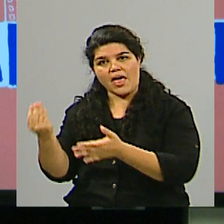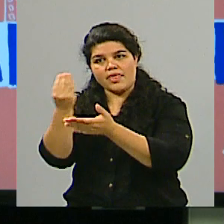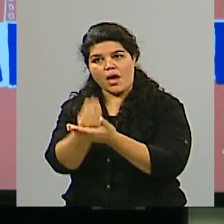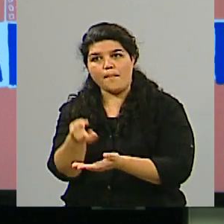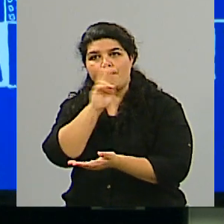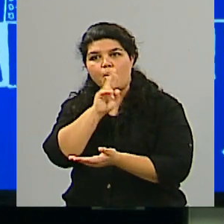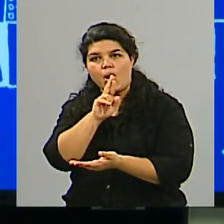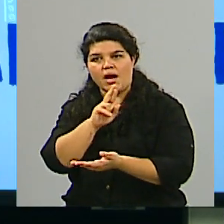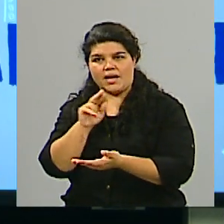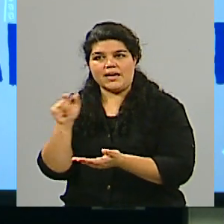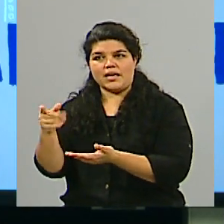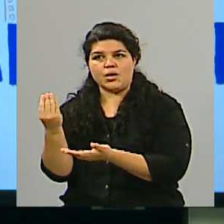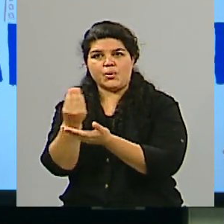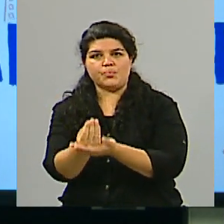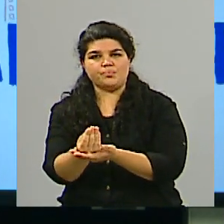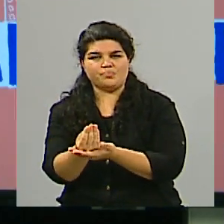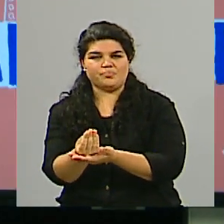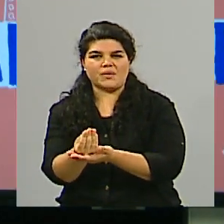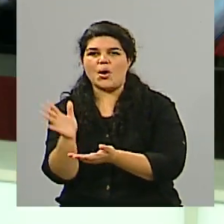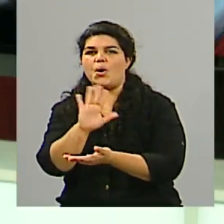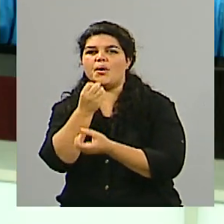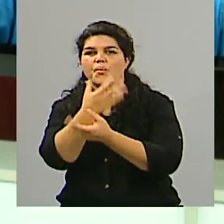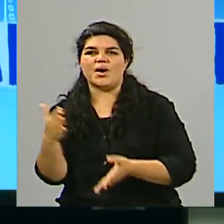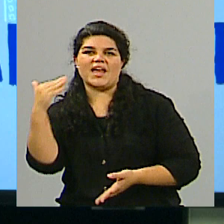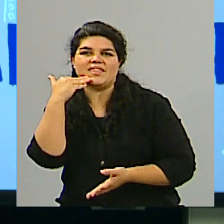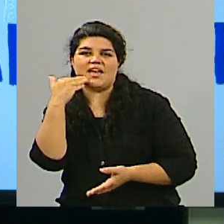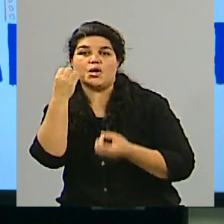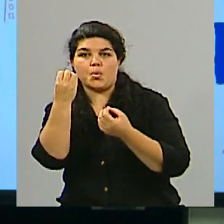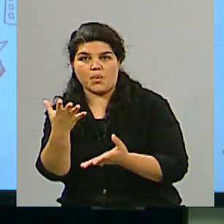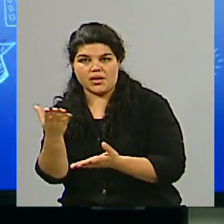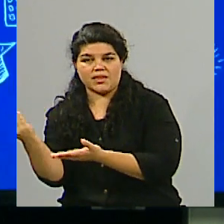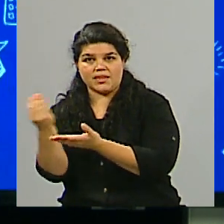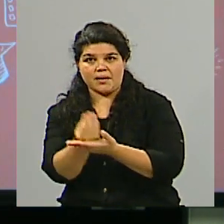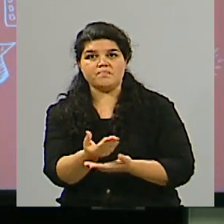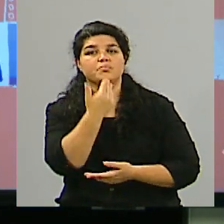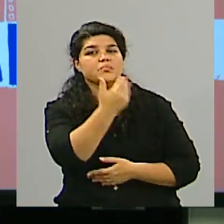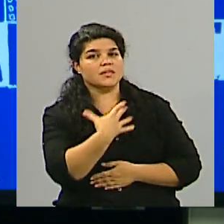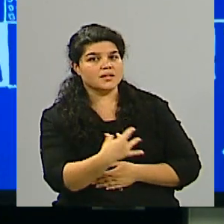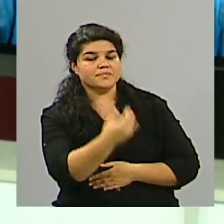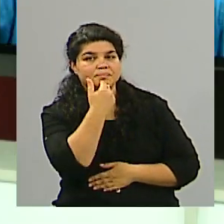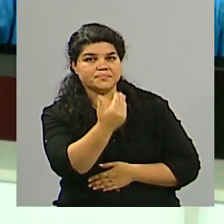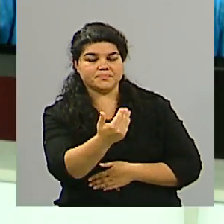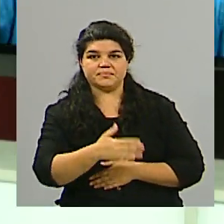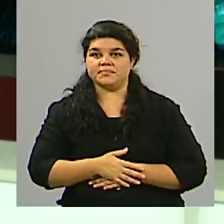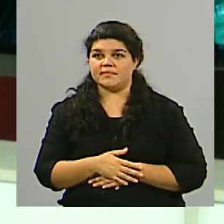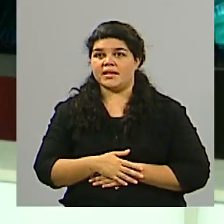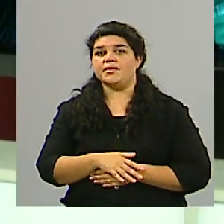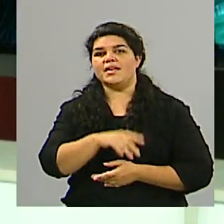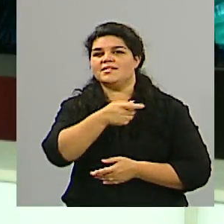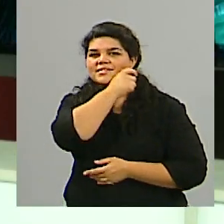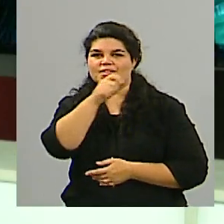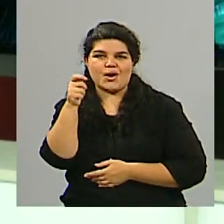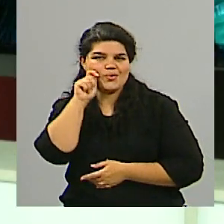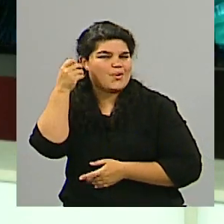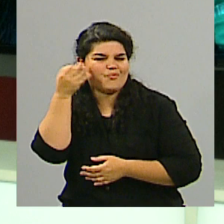Poder Judicial. ¿Cómo está, doctora? Buenas tardes. ¿Qué tal? Buenas tardes. Muchas gracias por la invitación. Bueno, en este primer saludo formal le vamos a